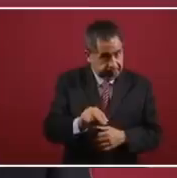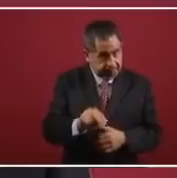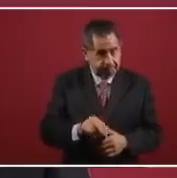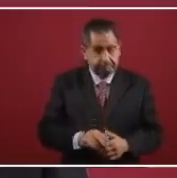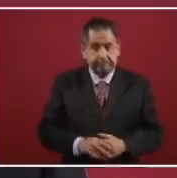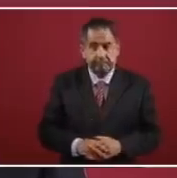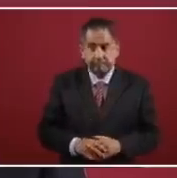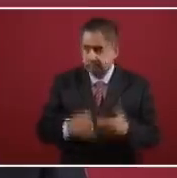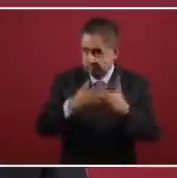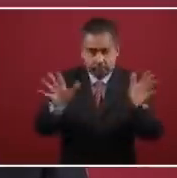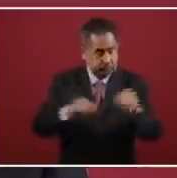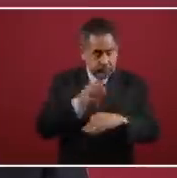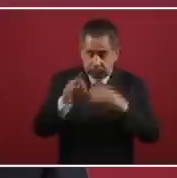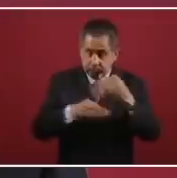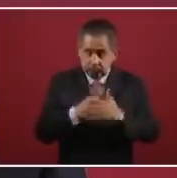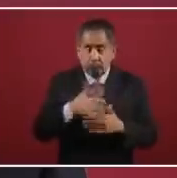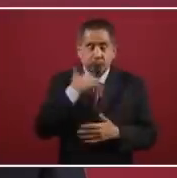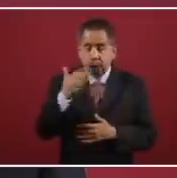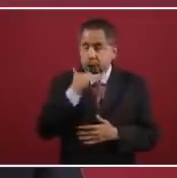en general.